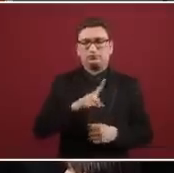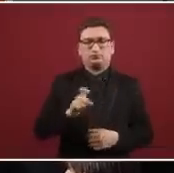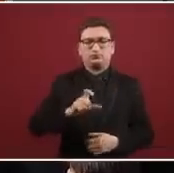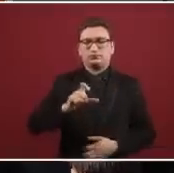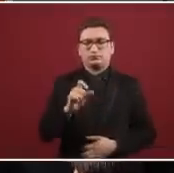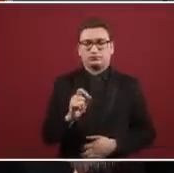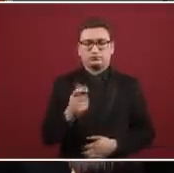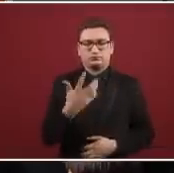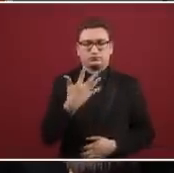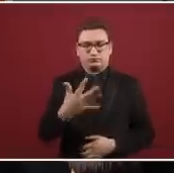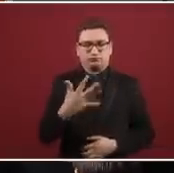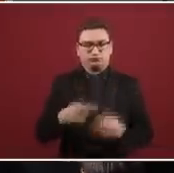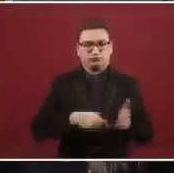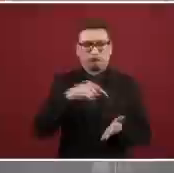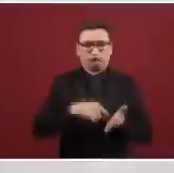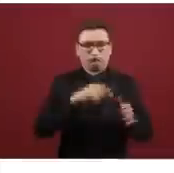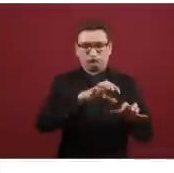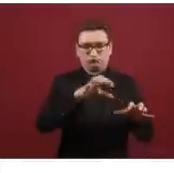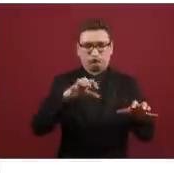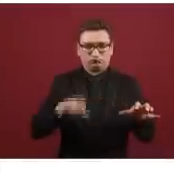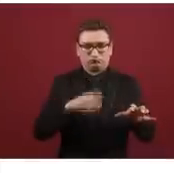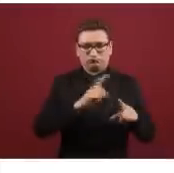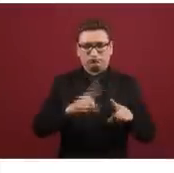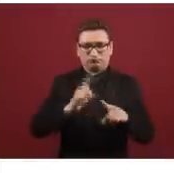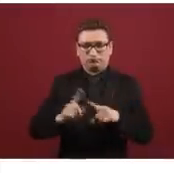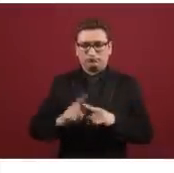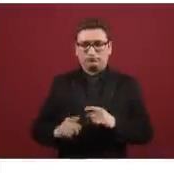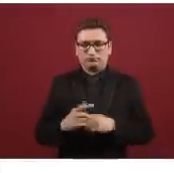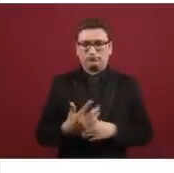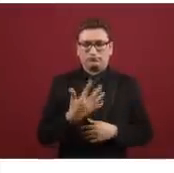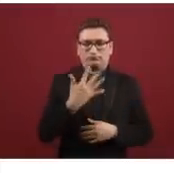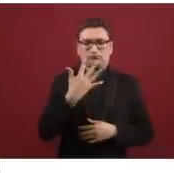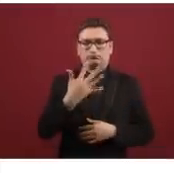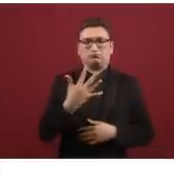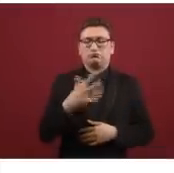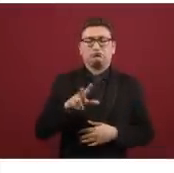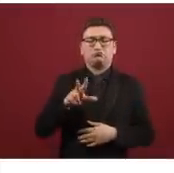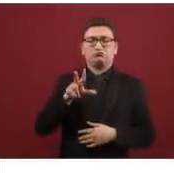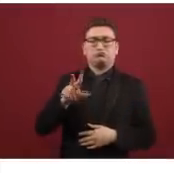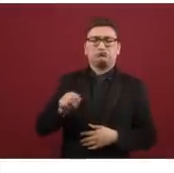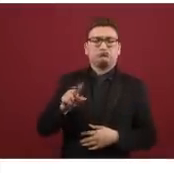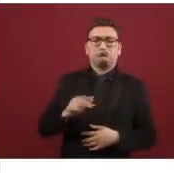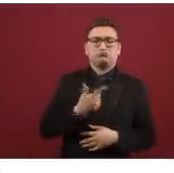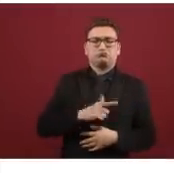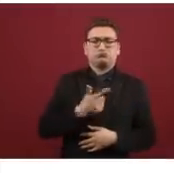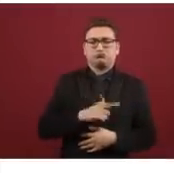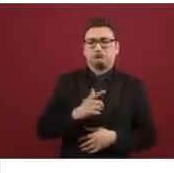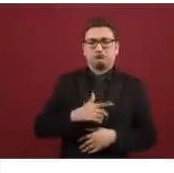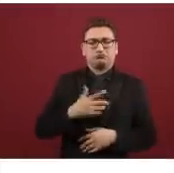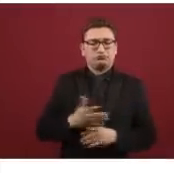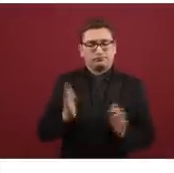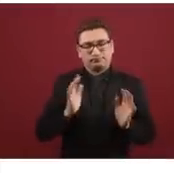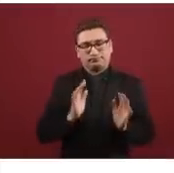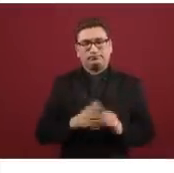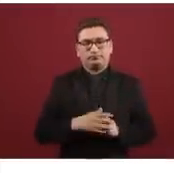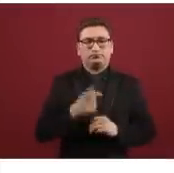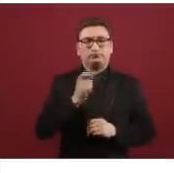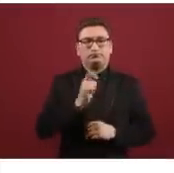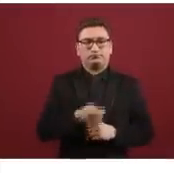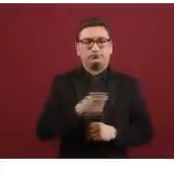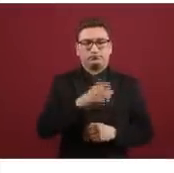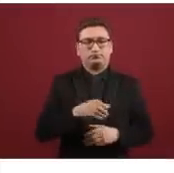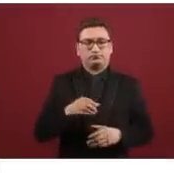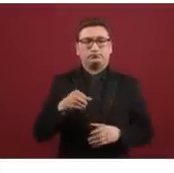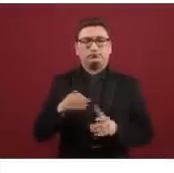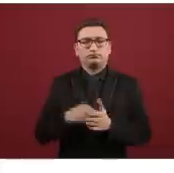125 gasolineras. De estas, 5 se negaron a ser verificadas y pasan al paquete para hacer